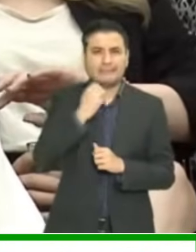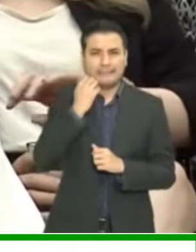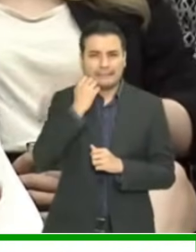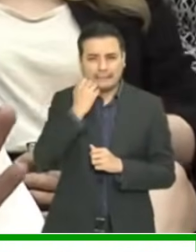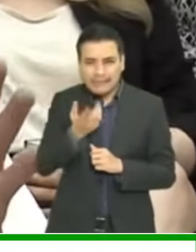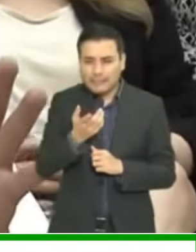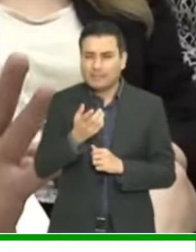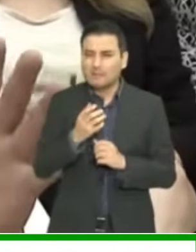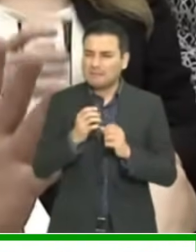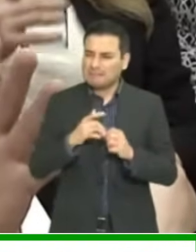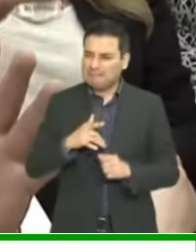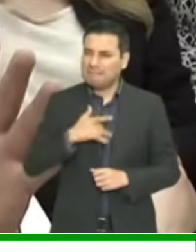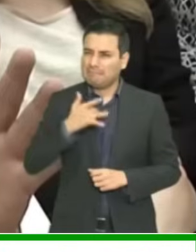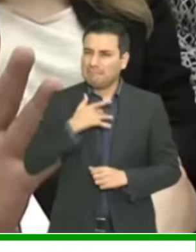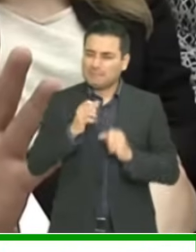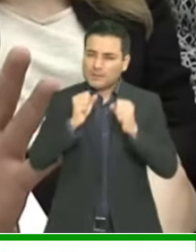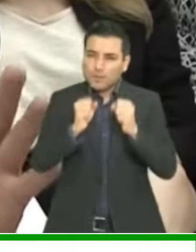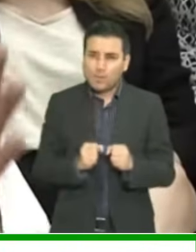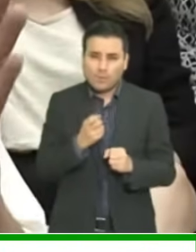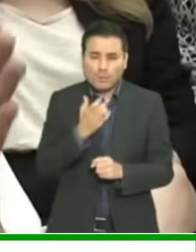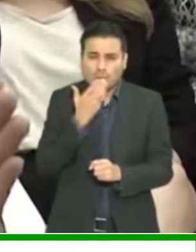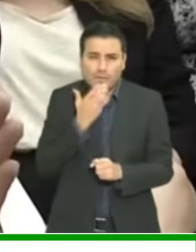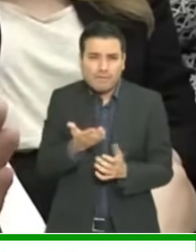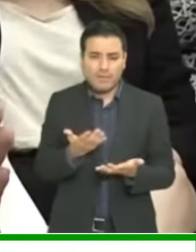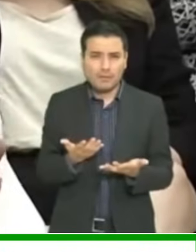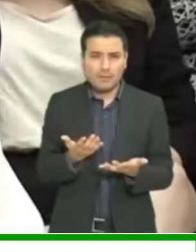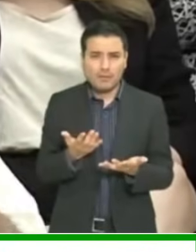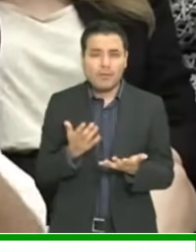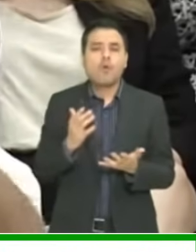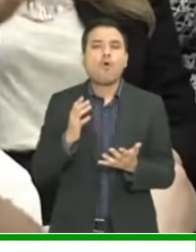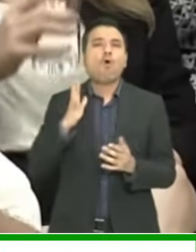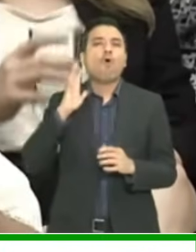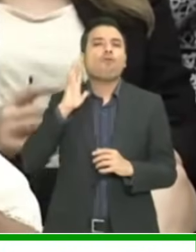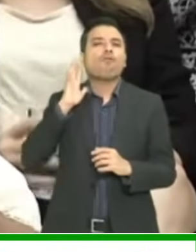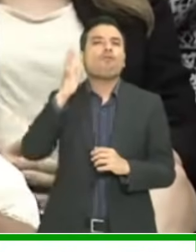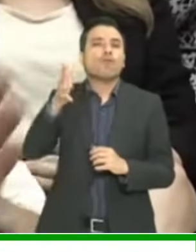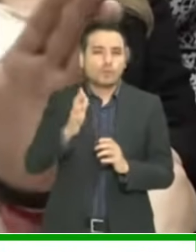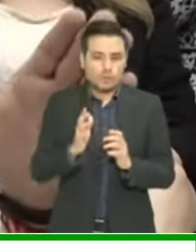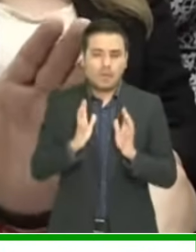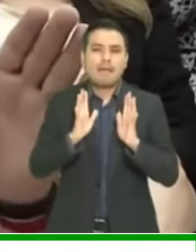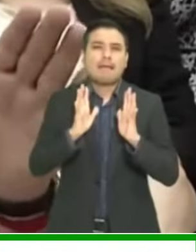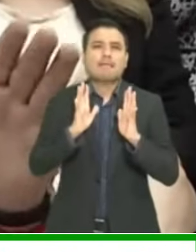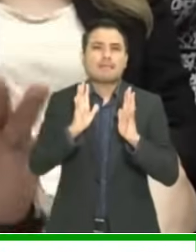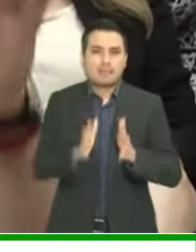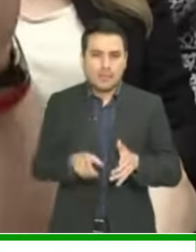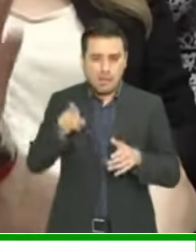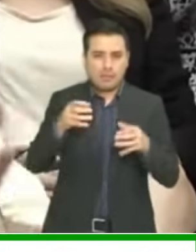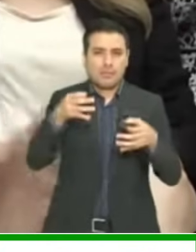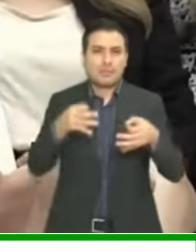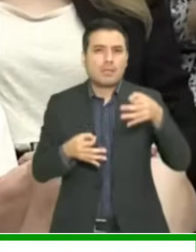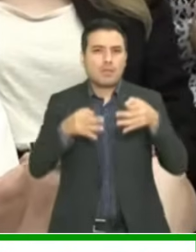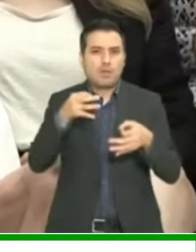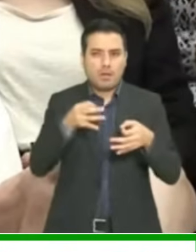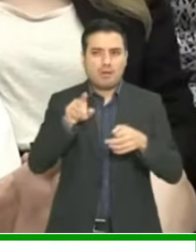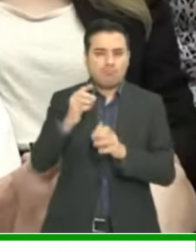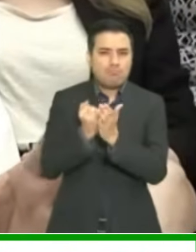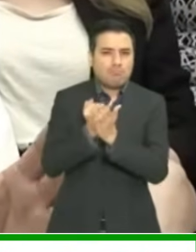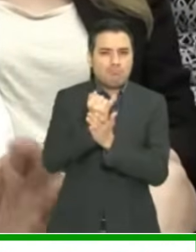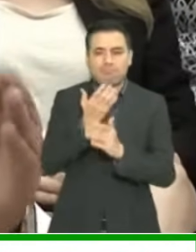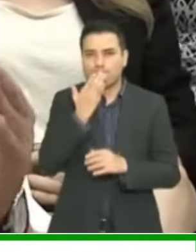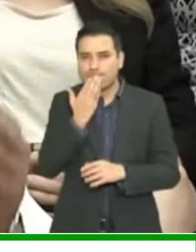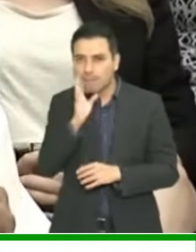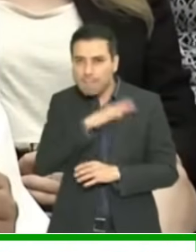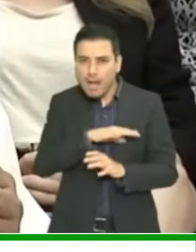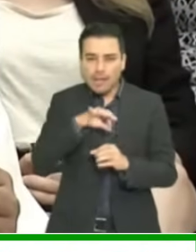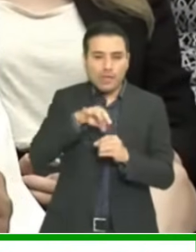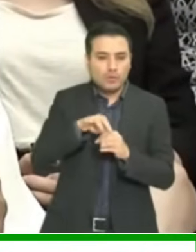certeza y me parece que es bueno para todos. Vendrá el momento posterior de la calificación y de la definitividad y ahí habrá que asumir. Y